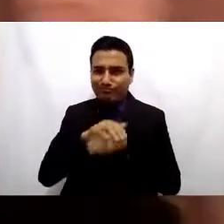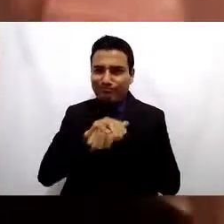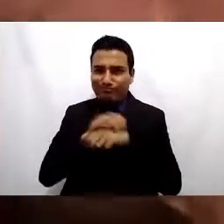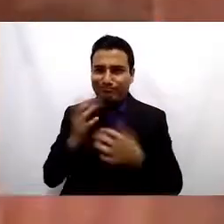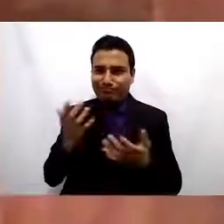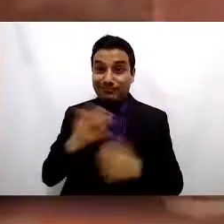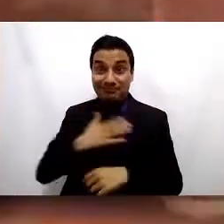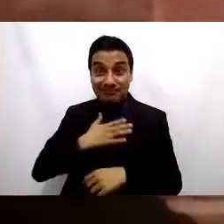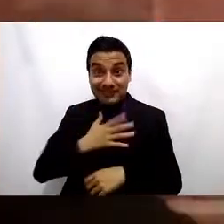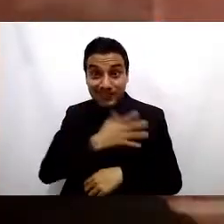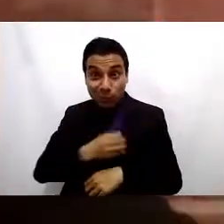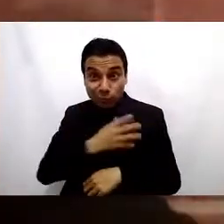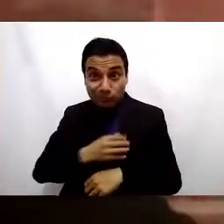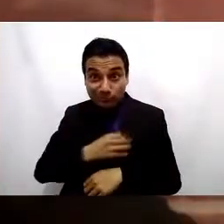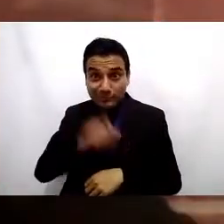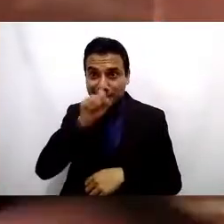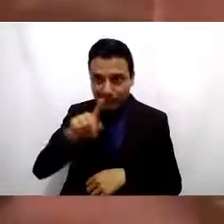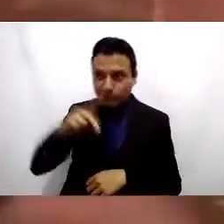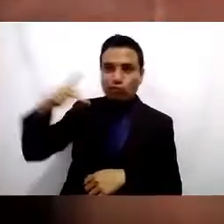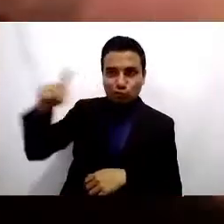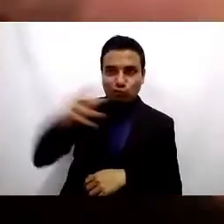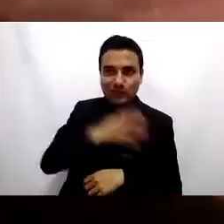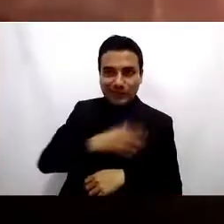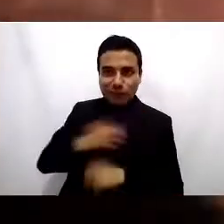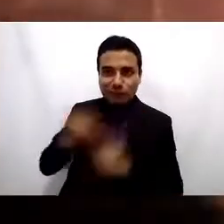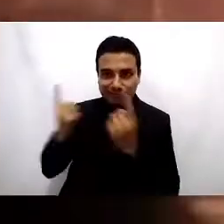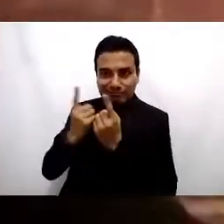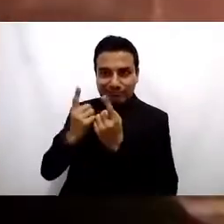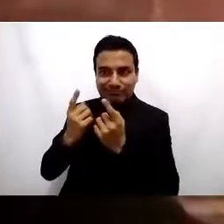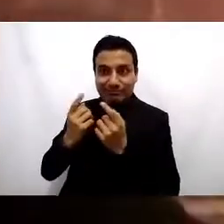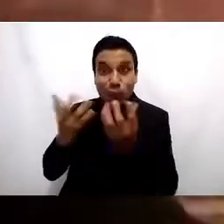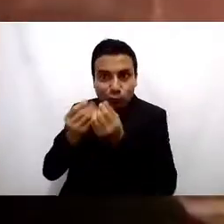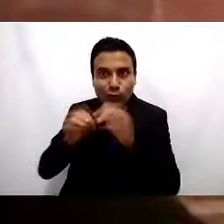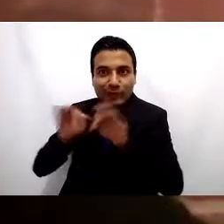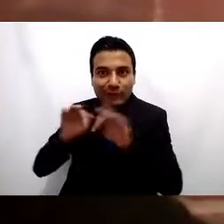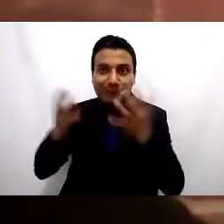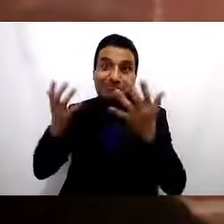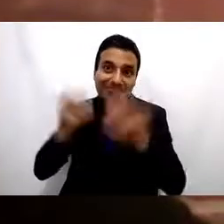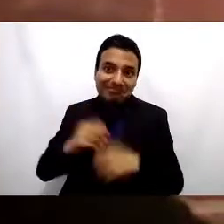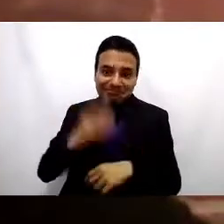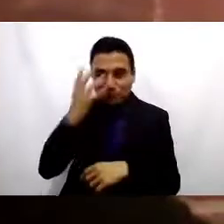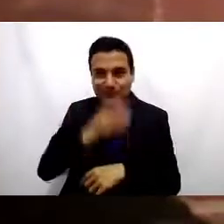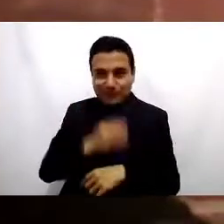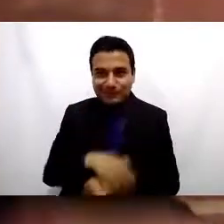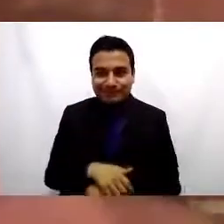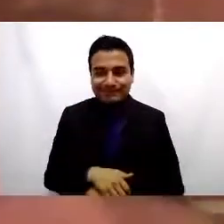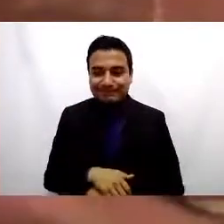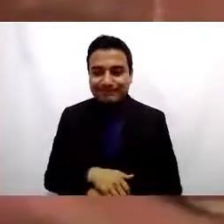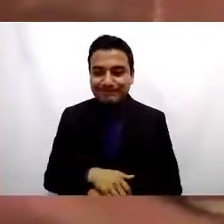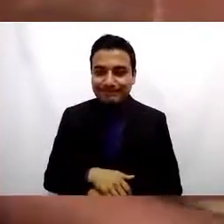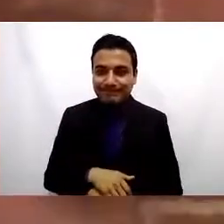sigan amistad con aquellos chicos y que hoy trabajen incluso con ellos.